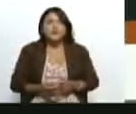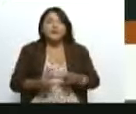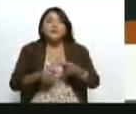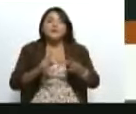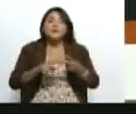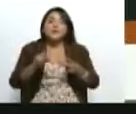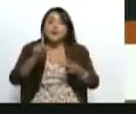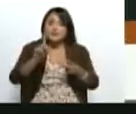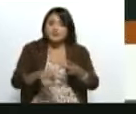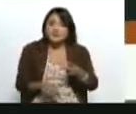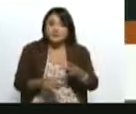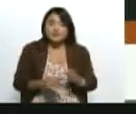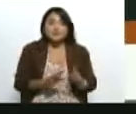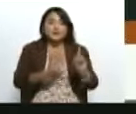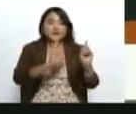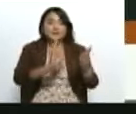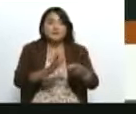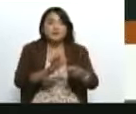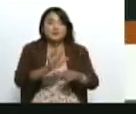Adicionalmente a eso son